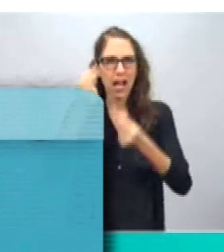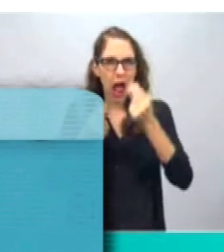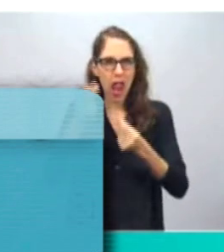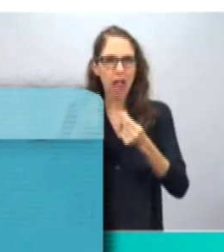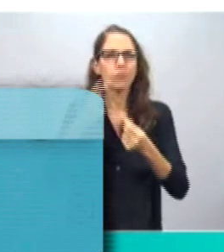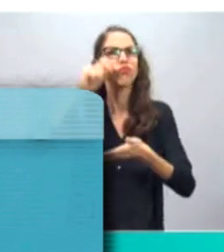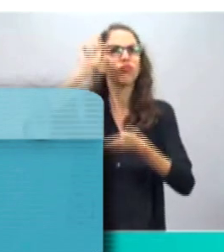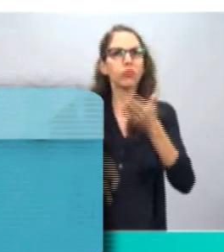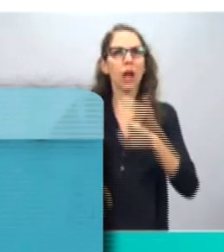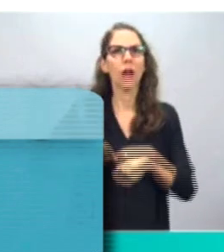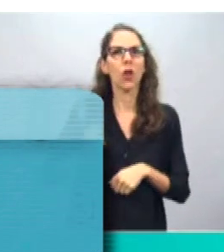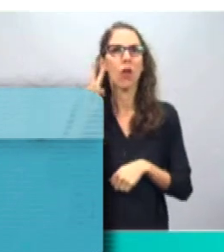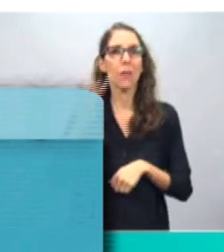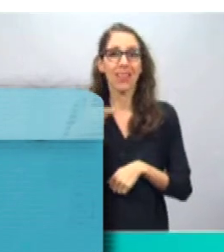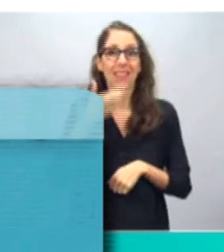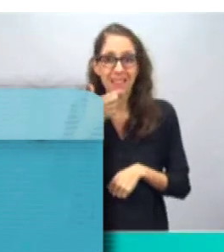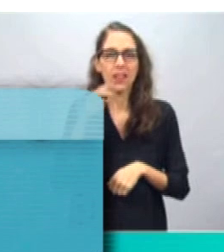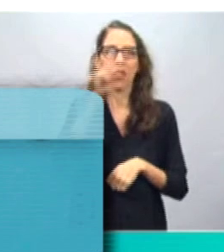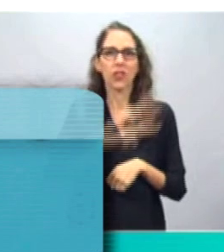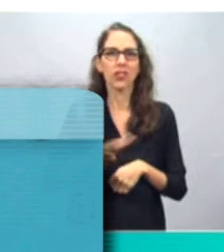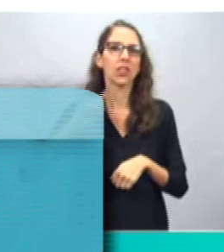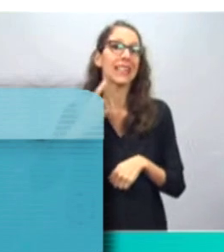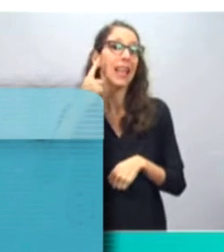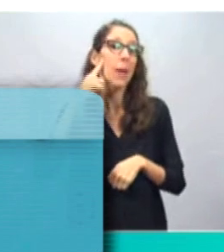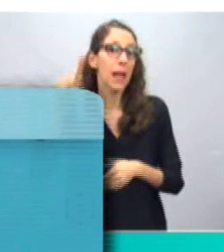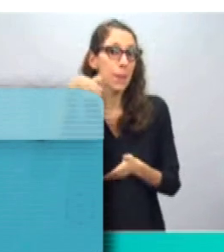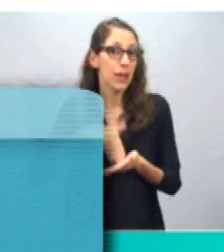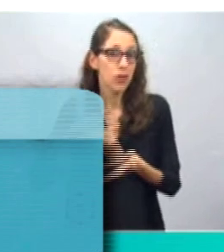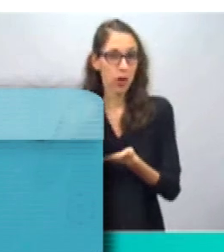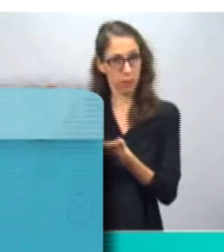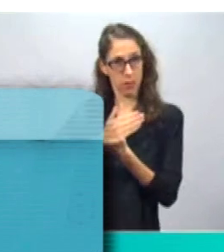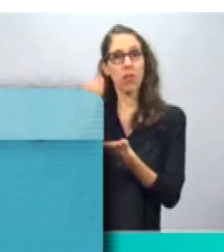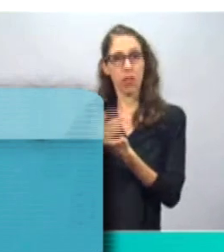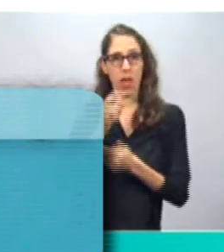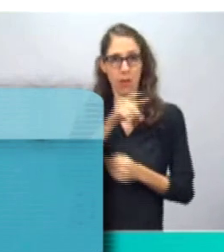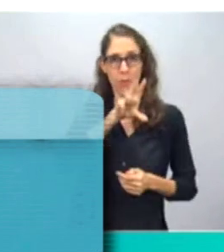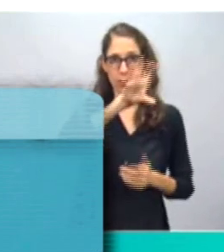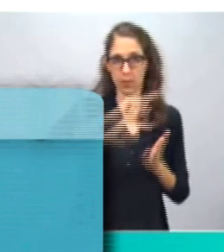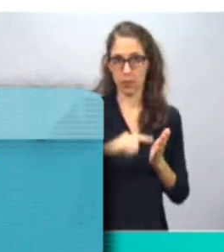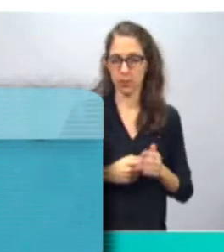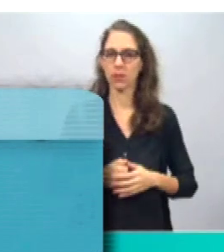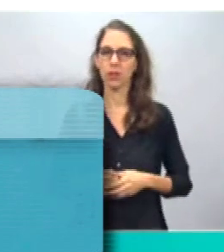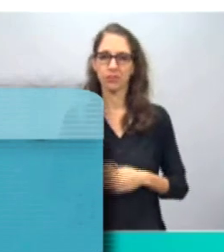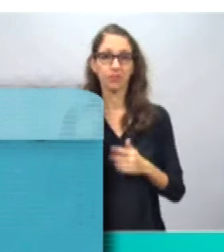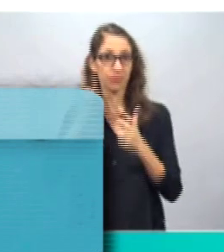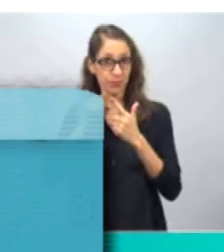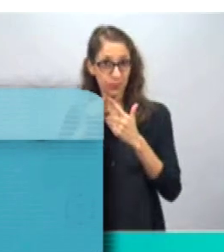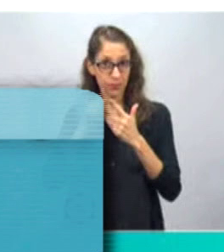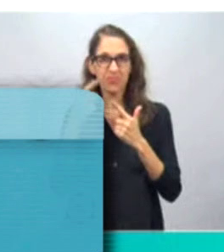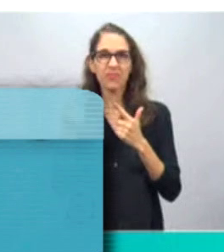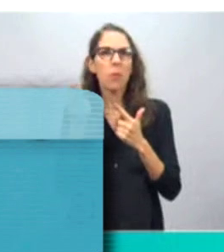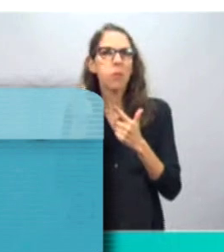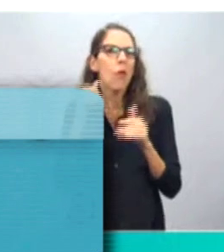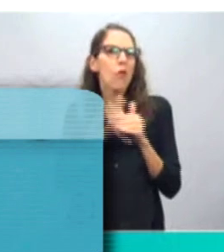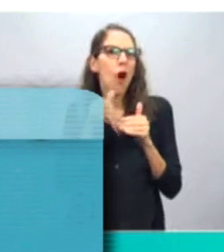en 2017, son 213 mil millones de pesos que se le están debiendo a la provincia, un fondo que